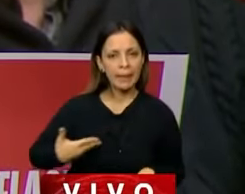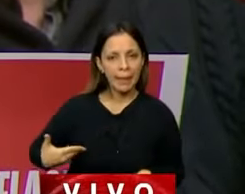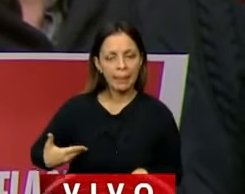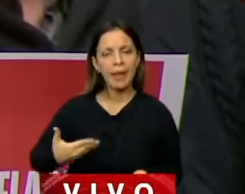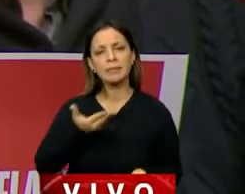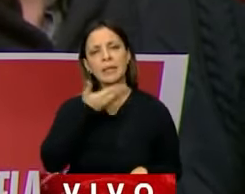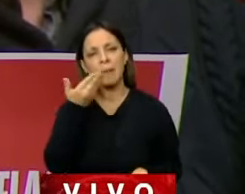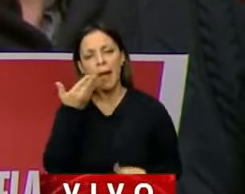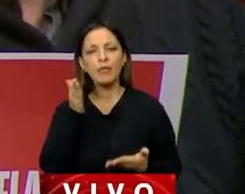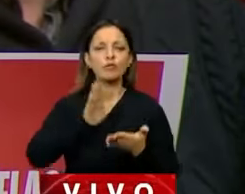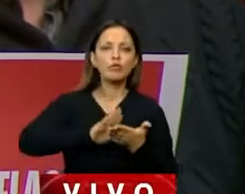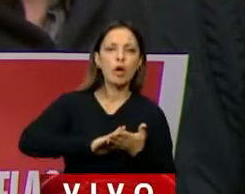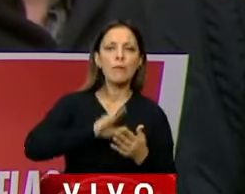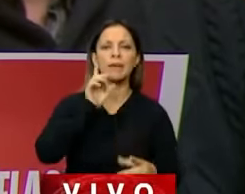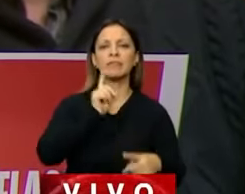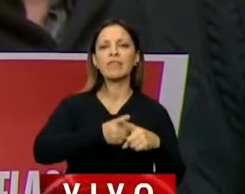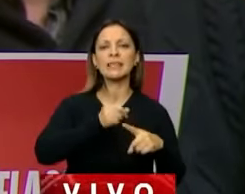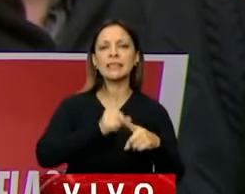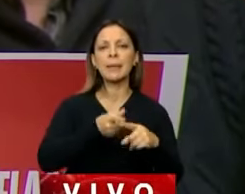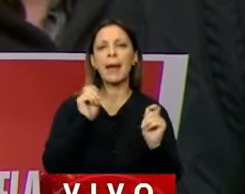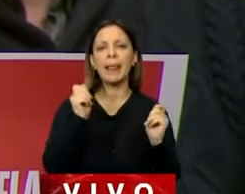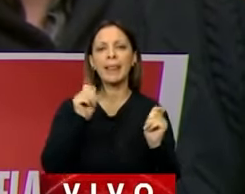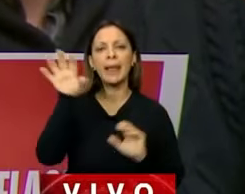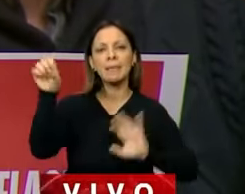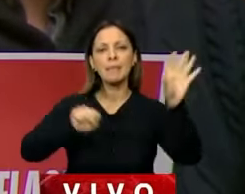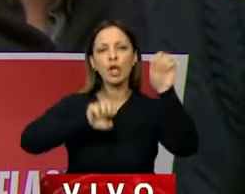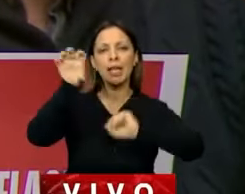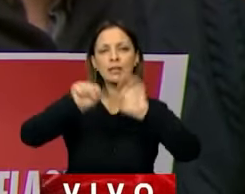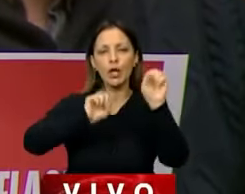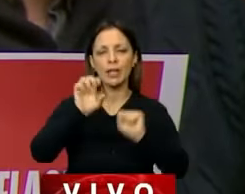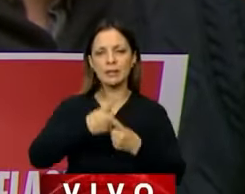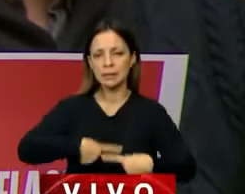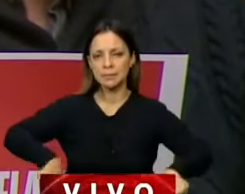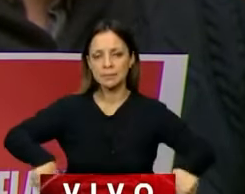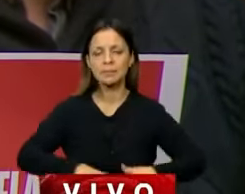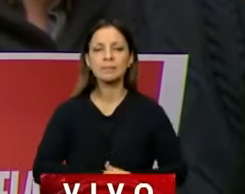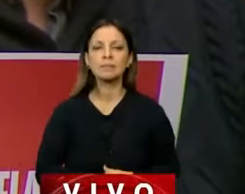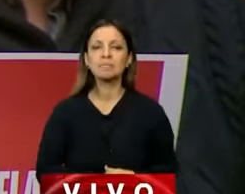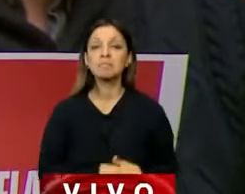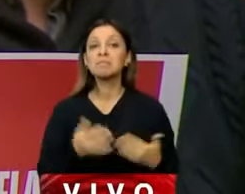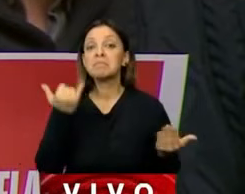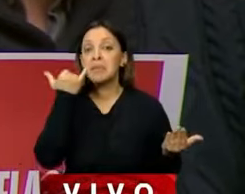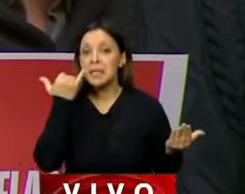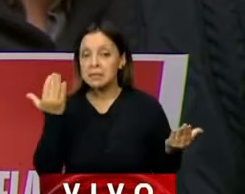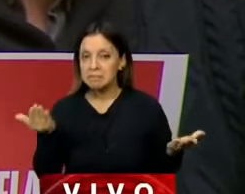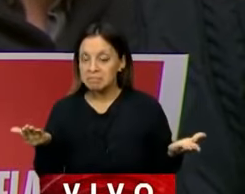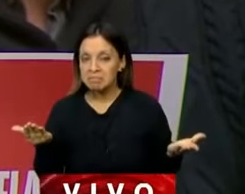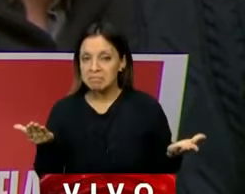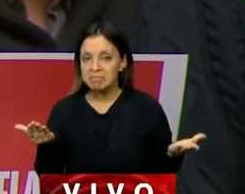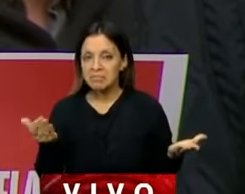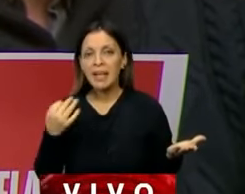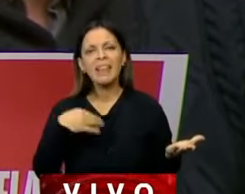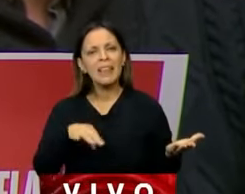festival de las importaciones, ¿no? Y sin embargo, lo que tenemos